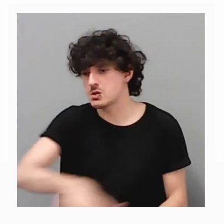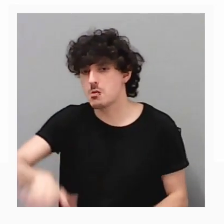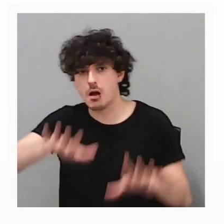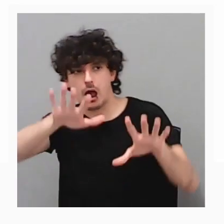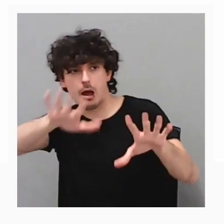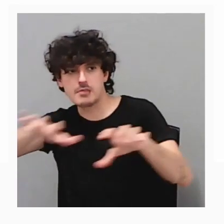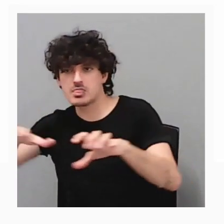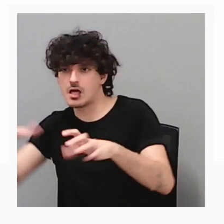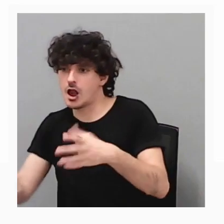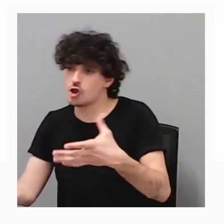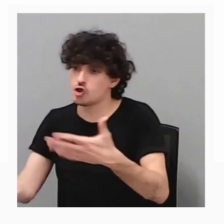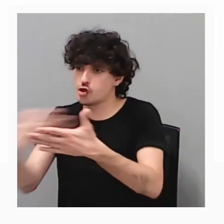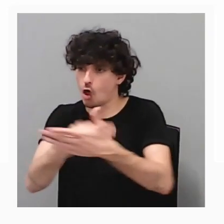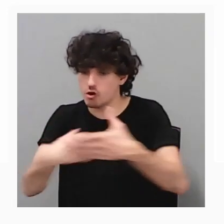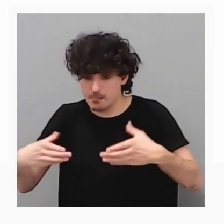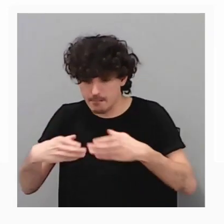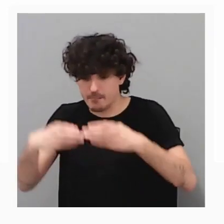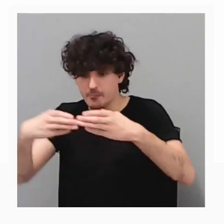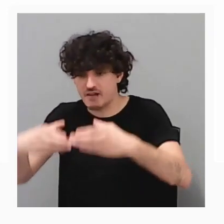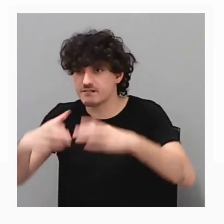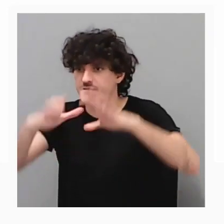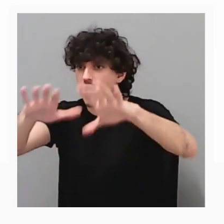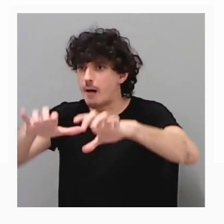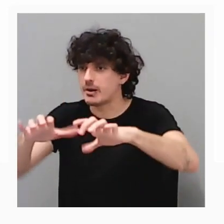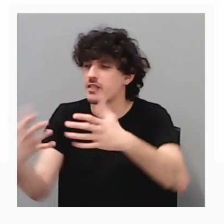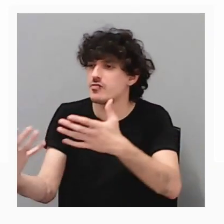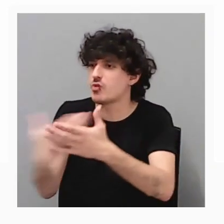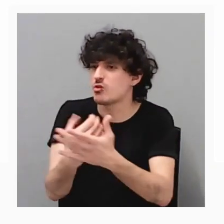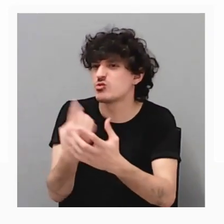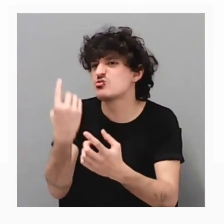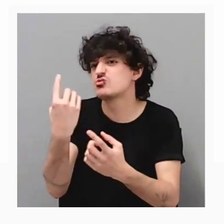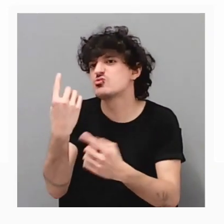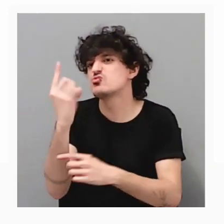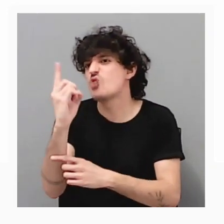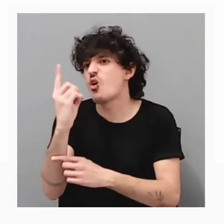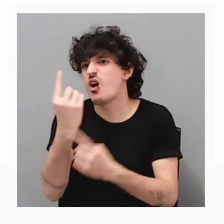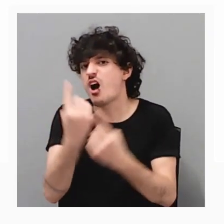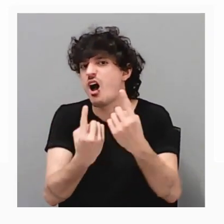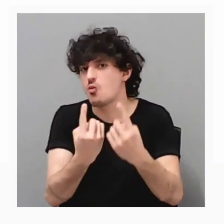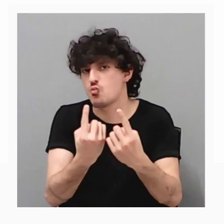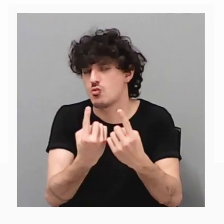porque son todos que tienen que aprender, no solo aquellos pequeñitos. Voy andando más deprisa,